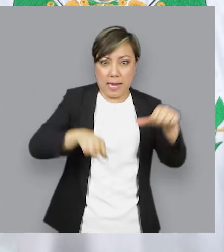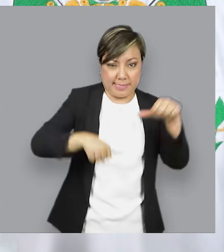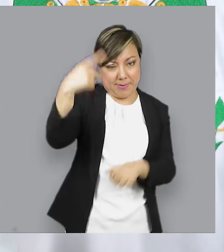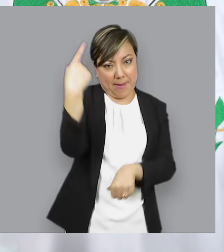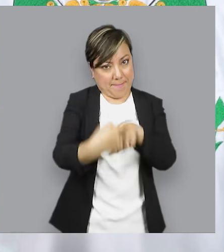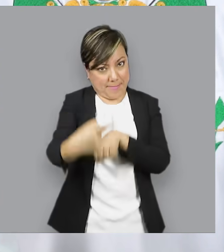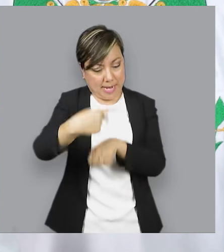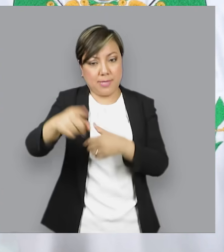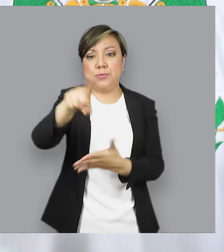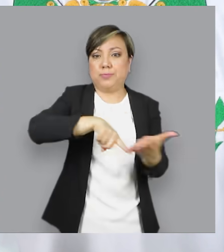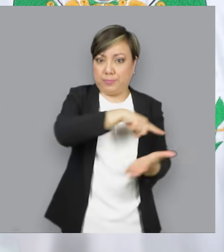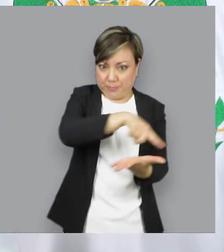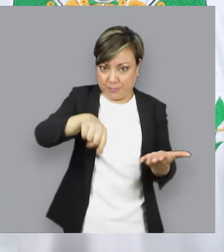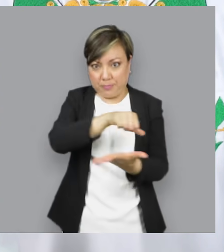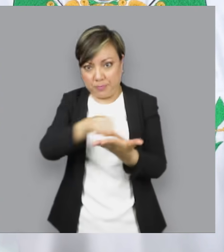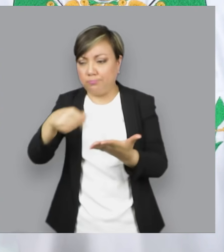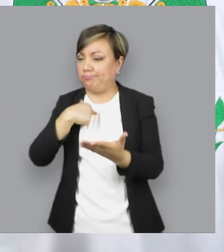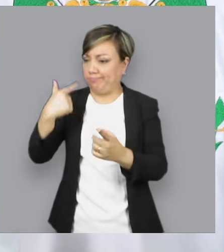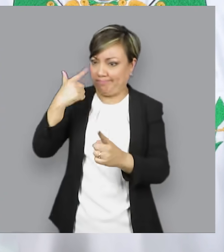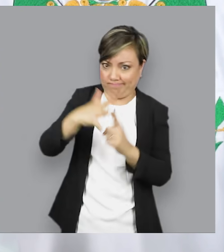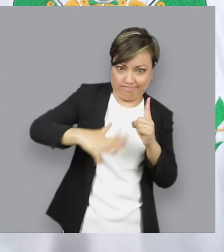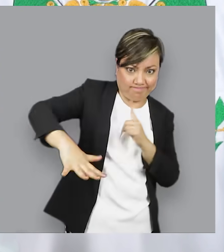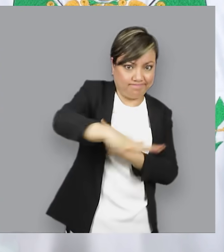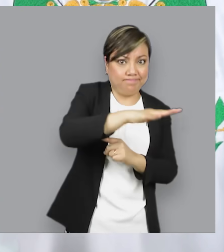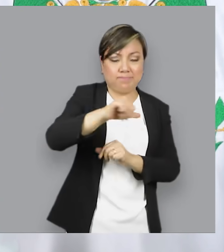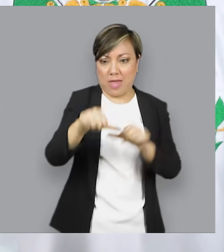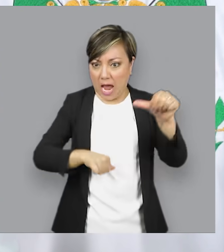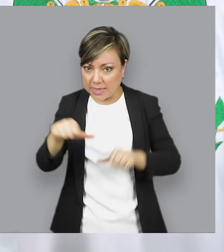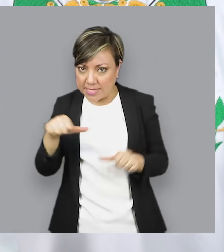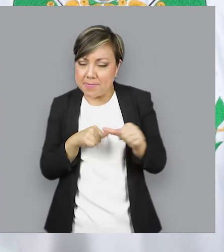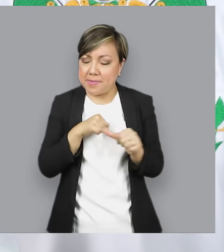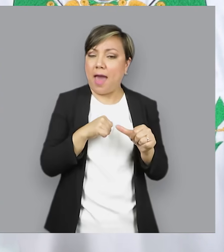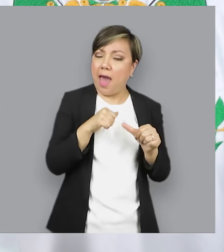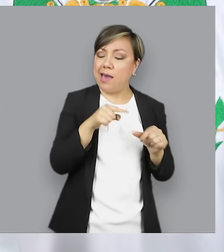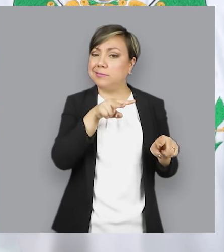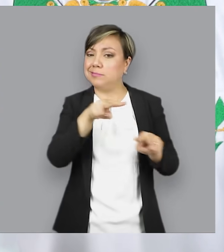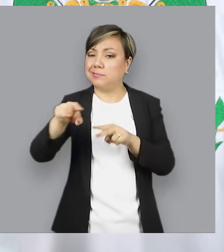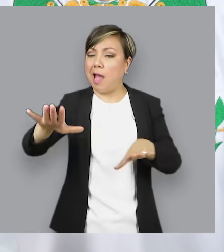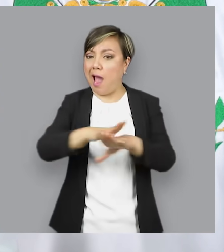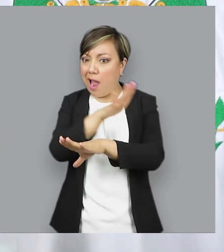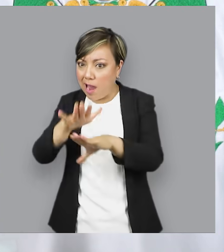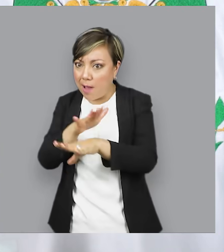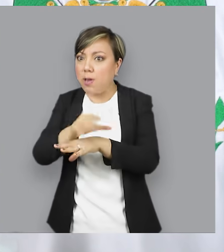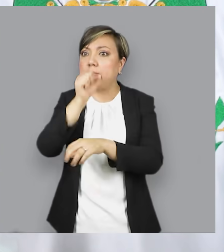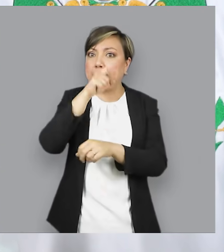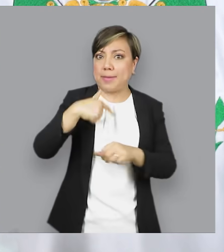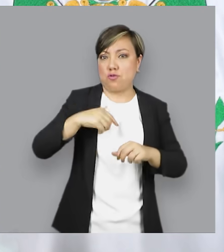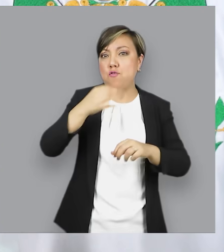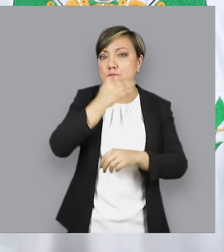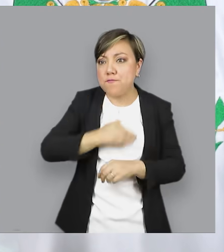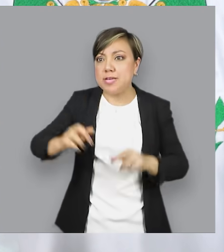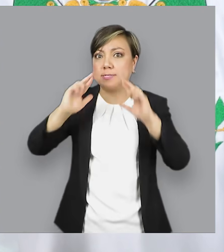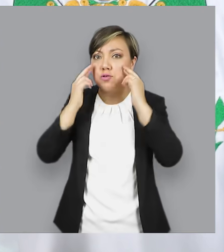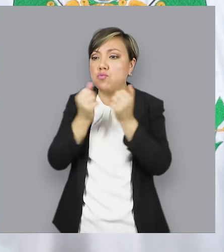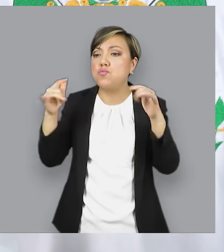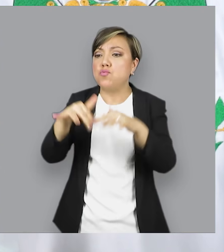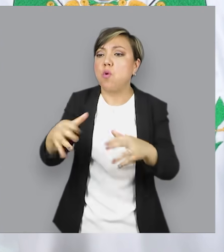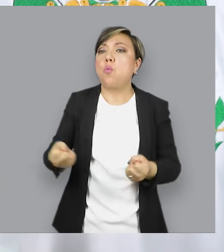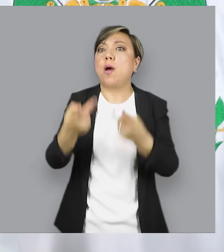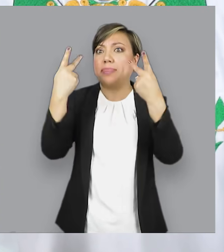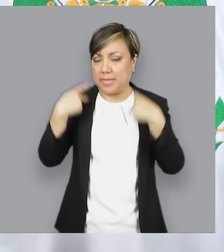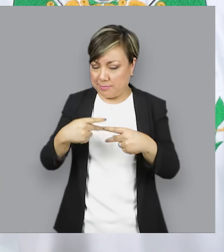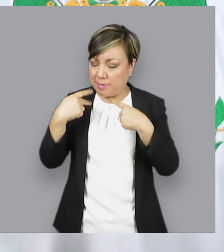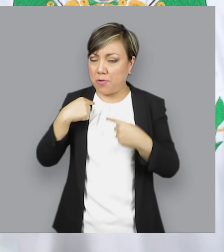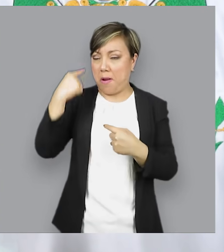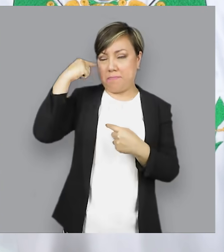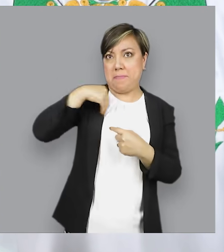tienes que cancelar actividades riesgosas. Hoy es cuando tienes que volver a evaluar tus rutinas. Hoy es cuando debes volver a reducir el número de participantes y